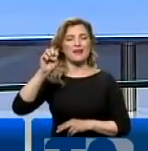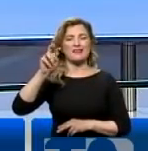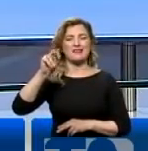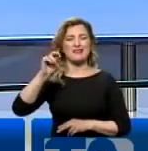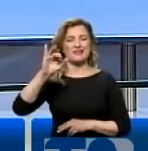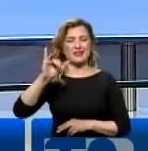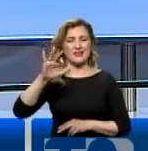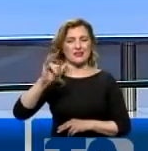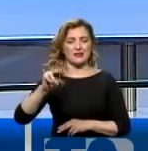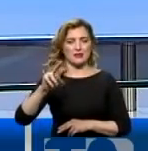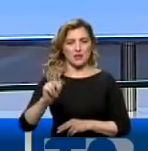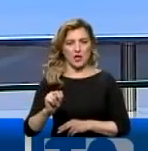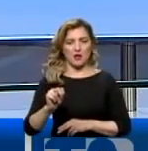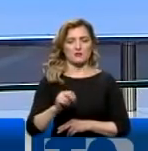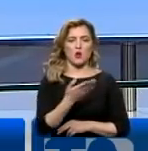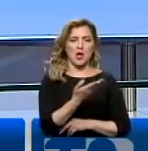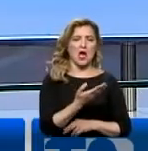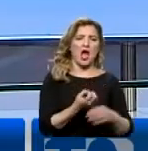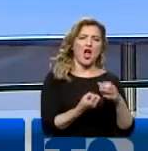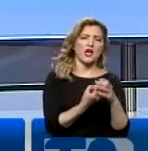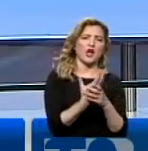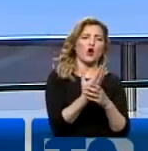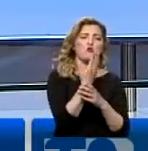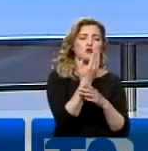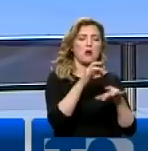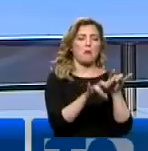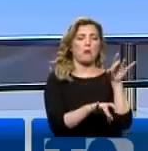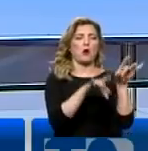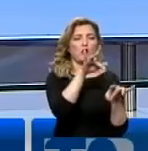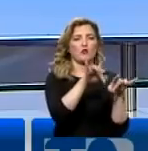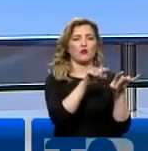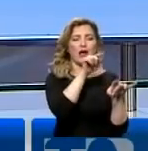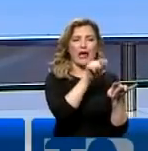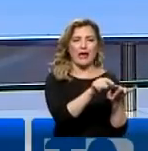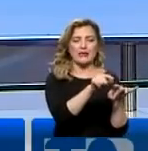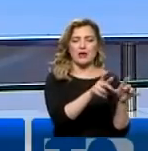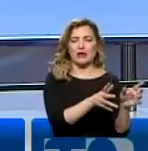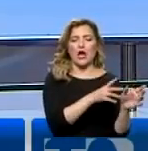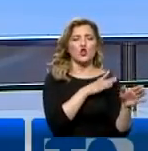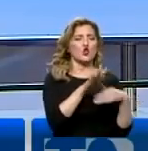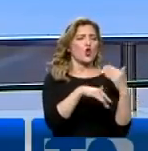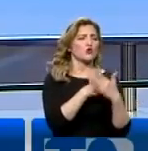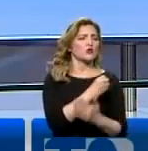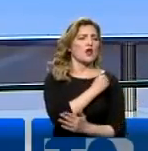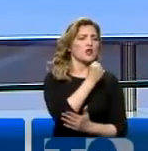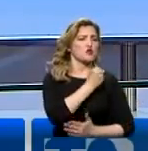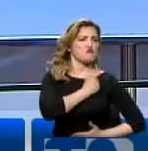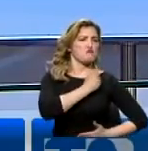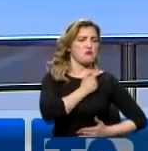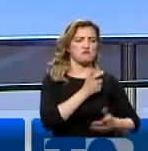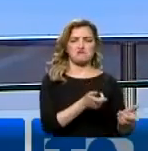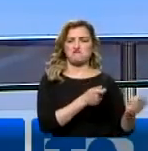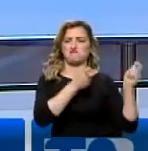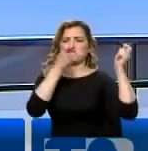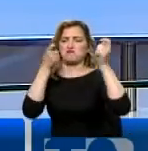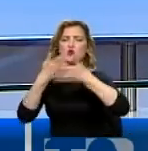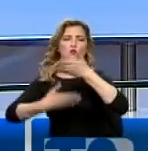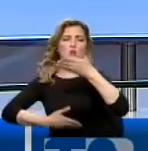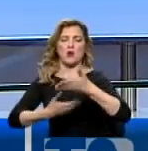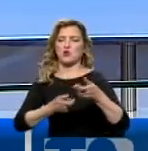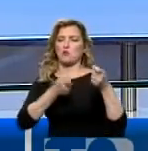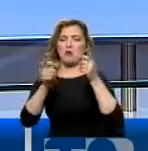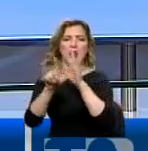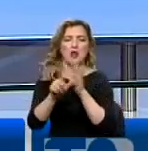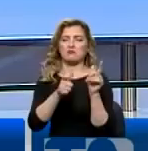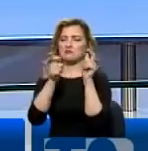cedidos a una empresa de capitales extranjeros. El contrato, firmado por la cooperativa que representa a 1.800 trabajadores por un plazo de 15